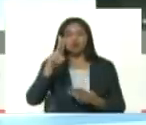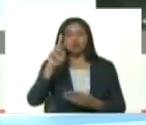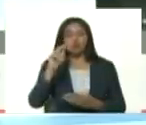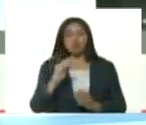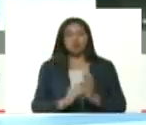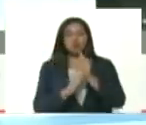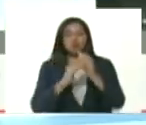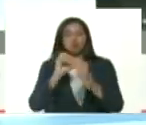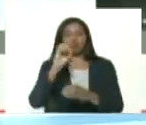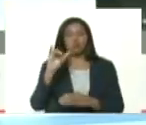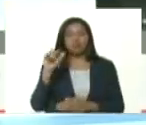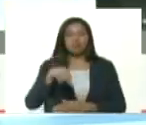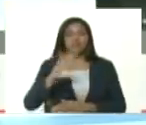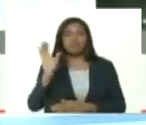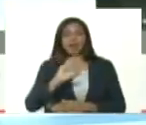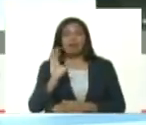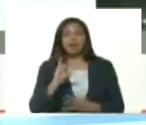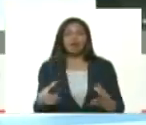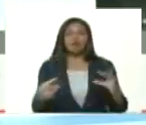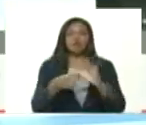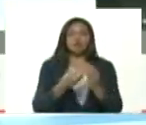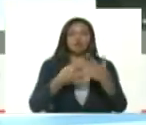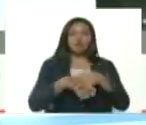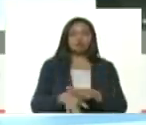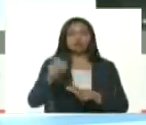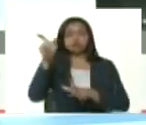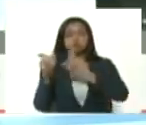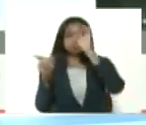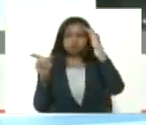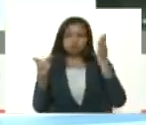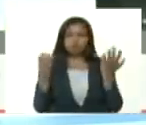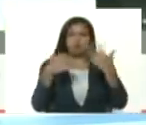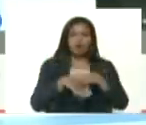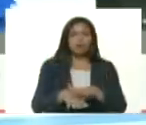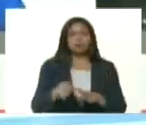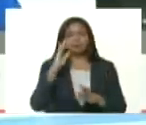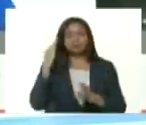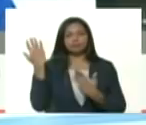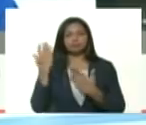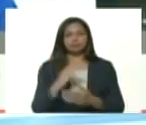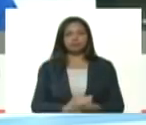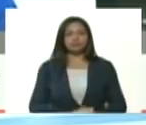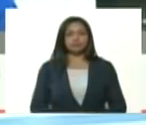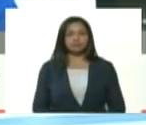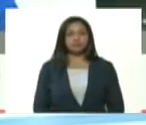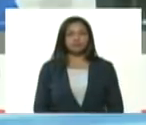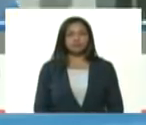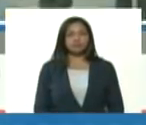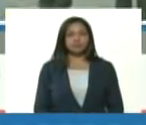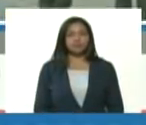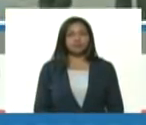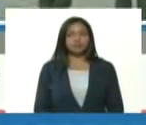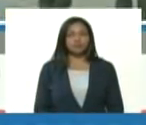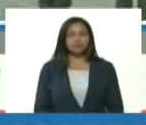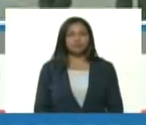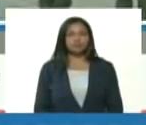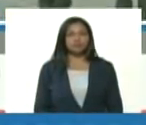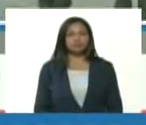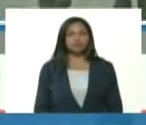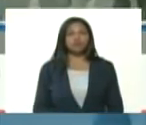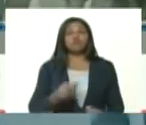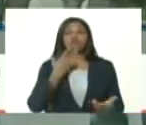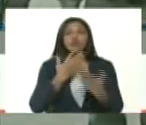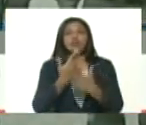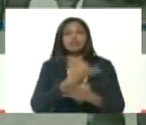comandante de la SODI Capital, Unión Cívico-Militar Policial. Adelante, Héctor Rodríguez. Muchas